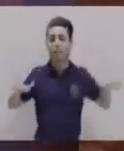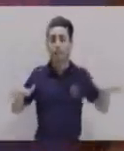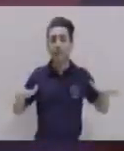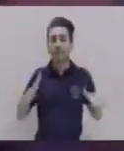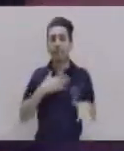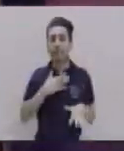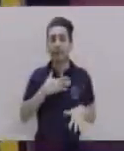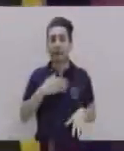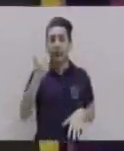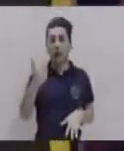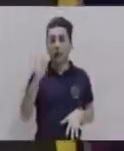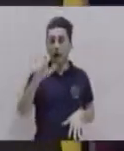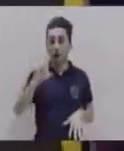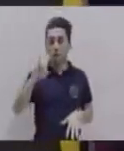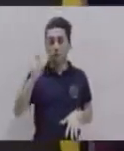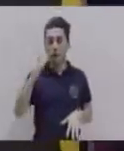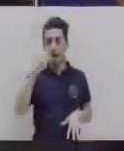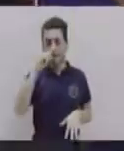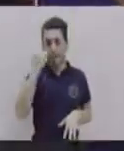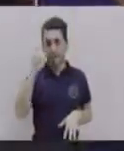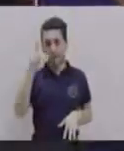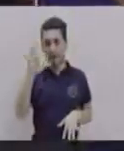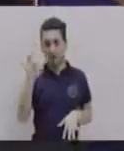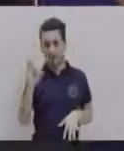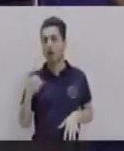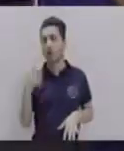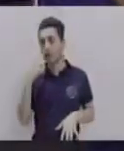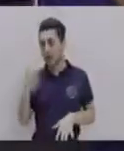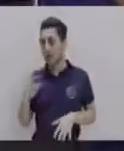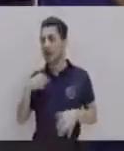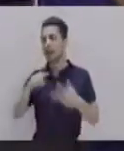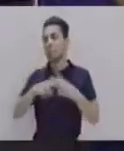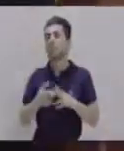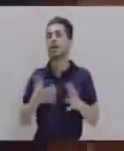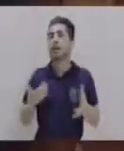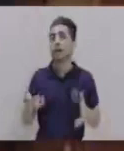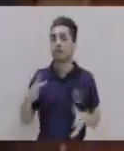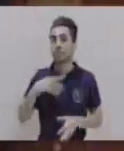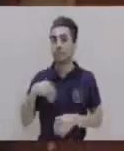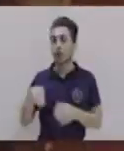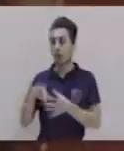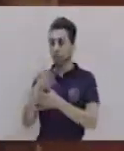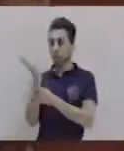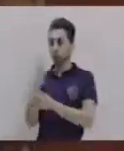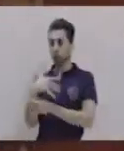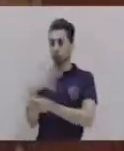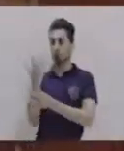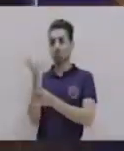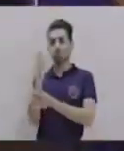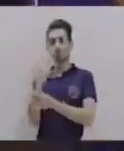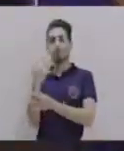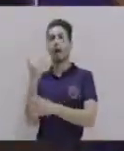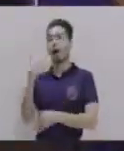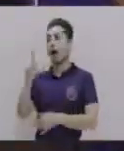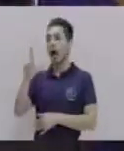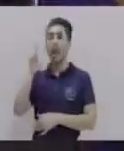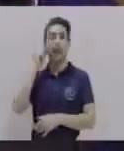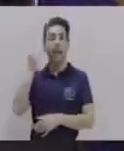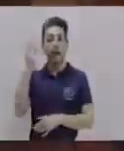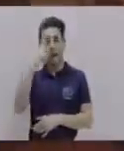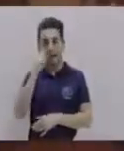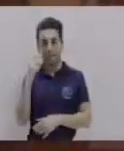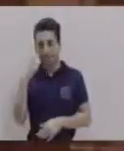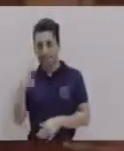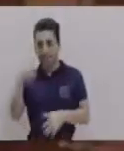tiene una cadena alimenticia. Para empezar, tenemos a las algas y plancton. ¿Cuáles son